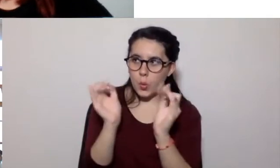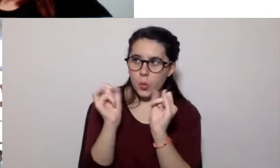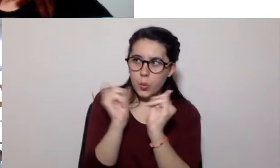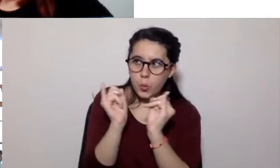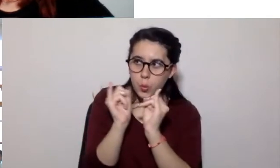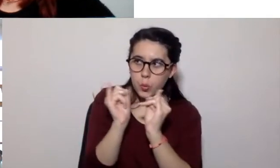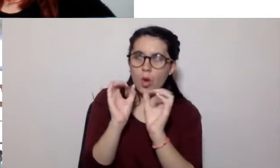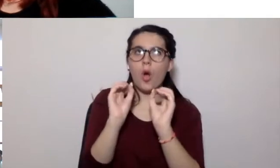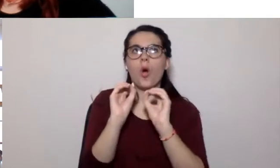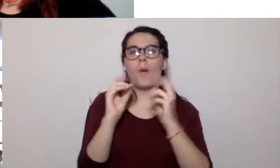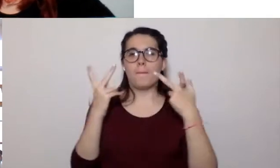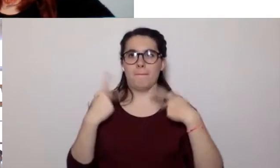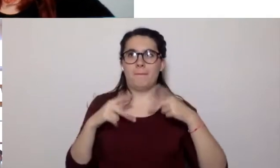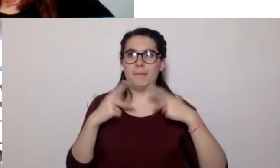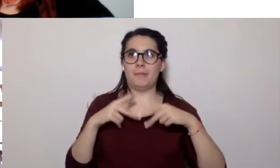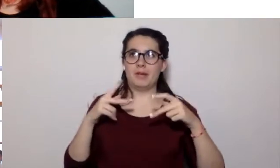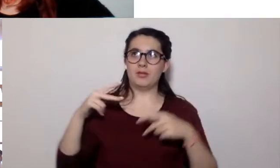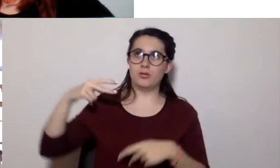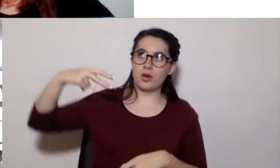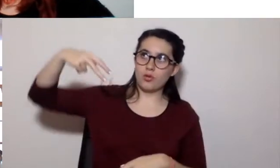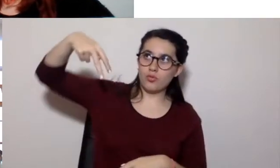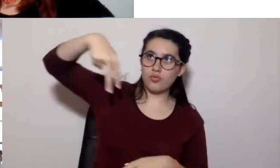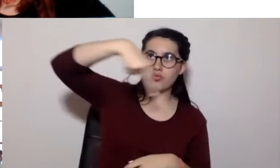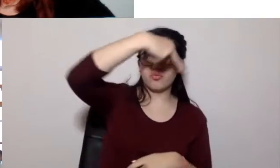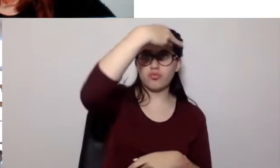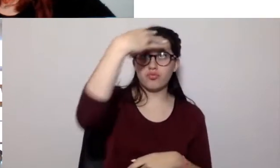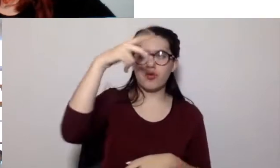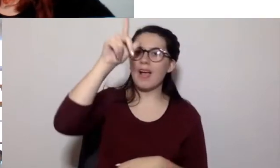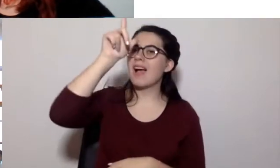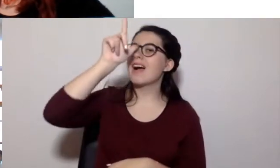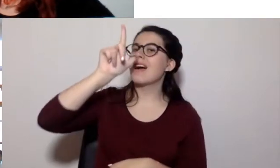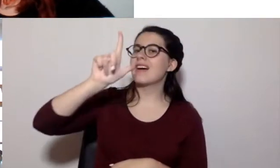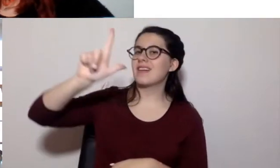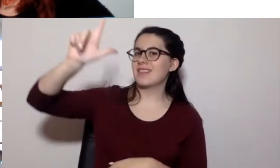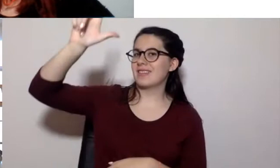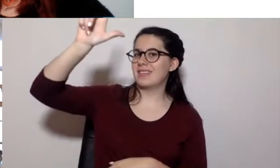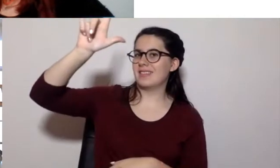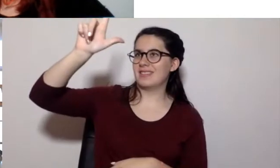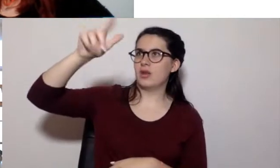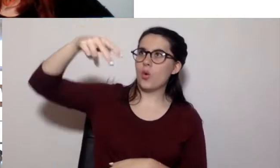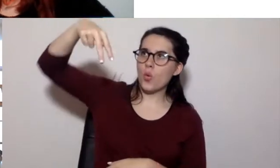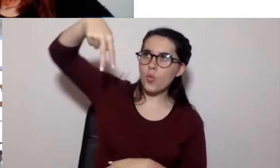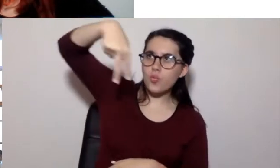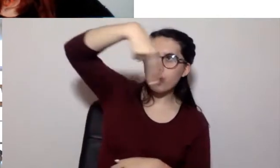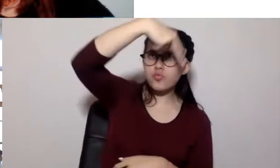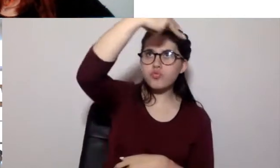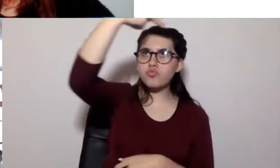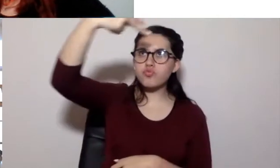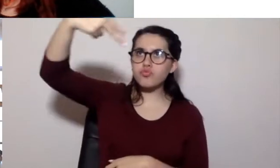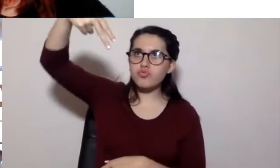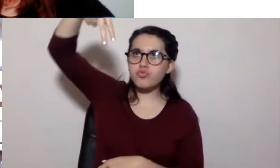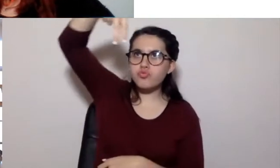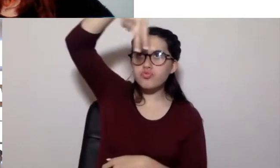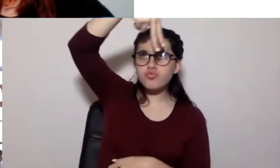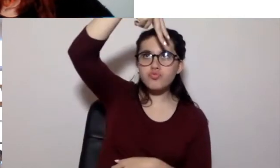astronautas que están en la, sí, en órbita, en la estación espacial, esta internacional.